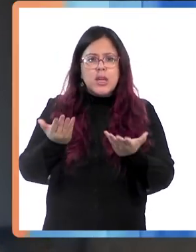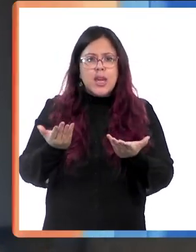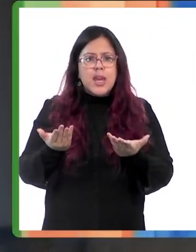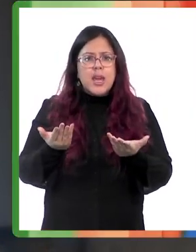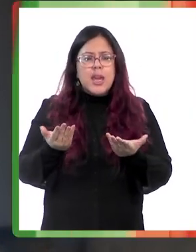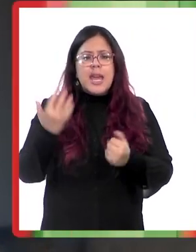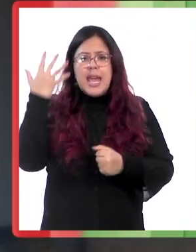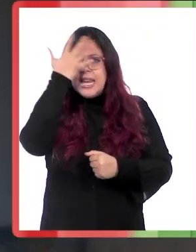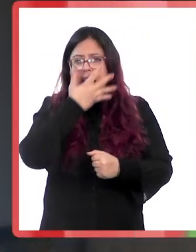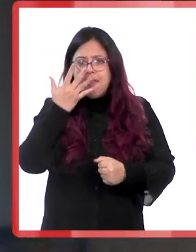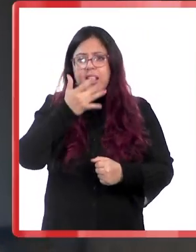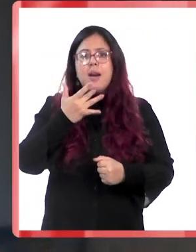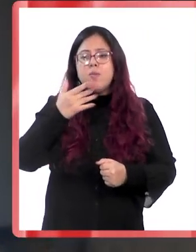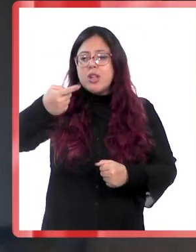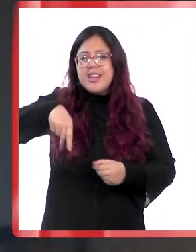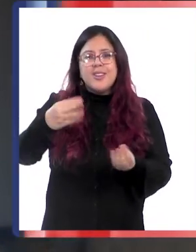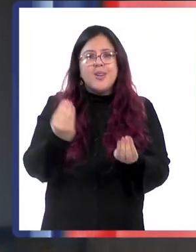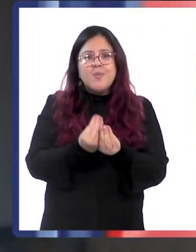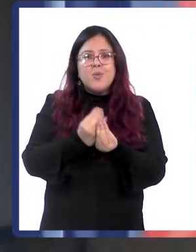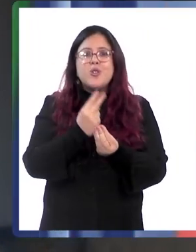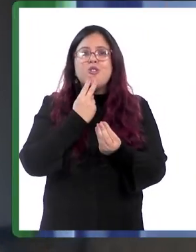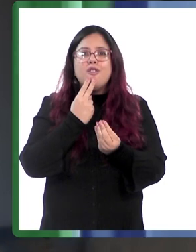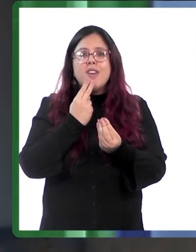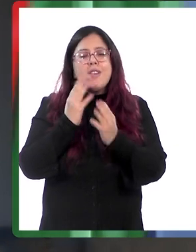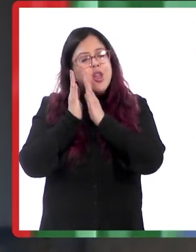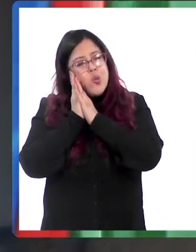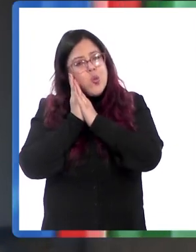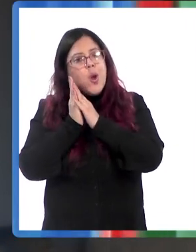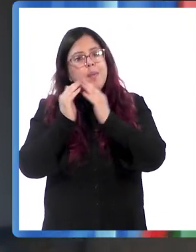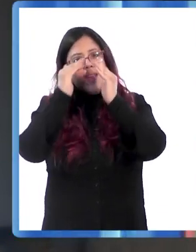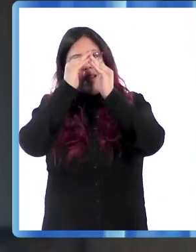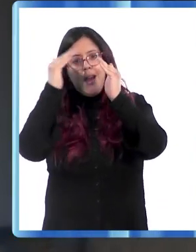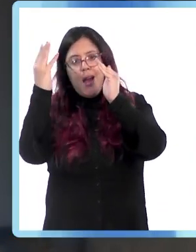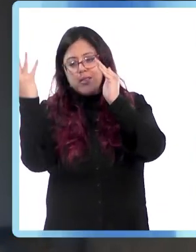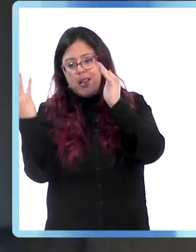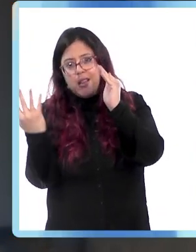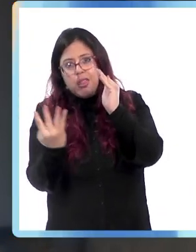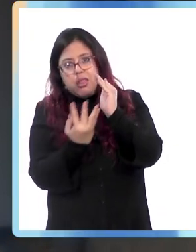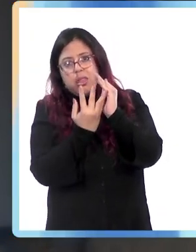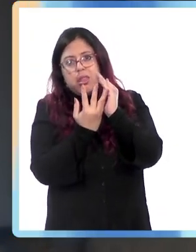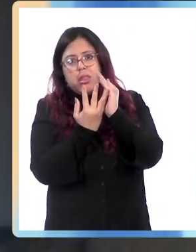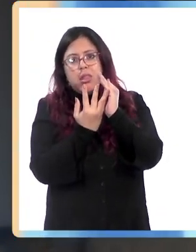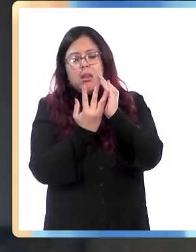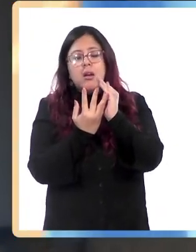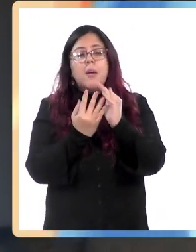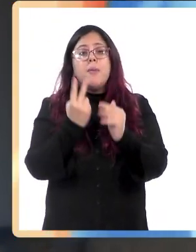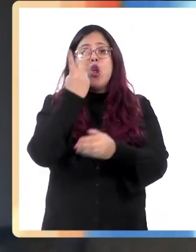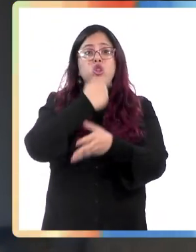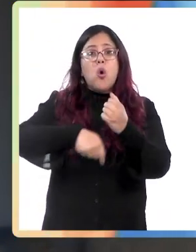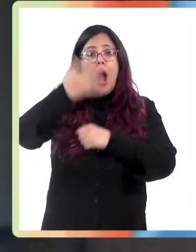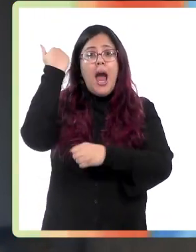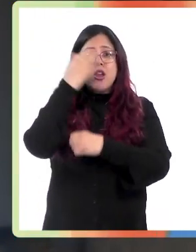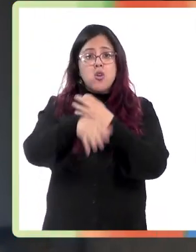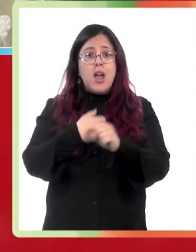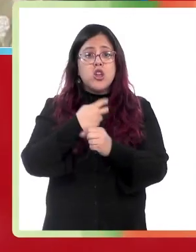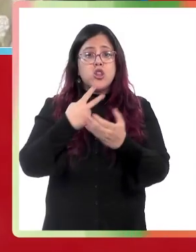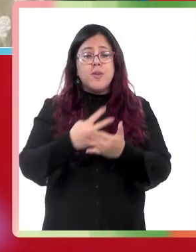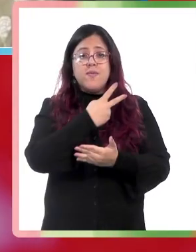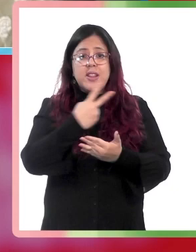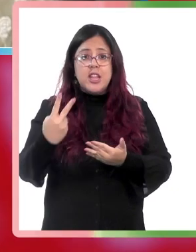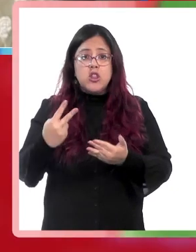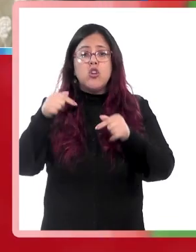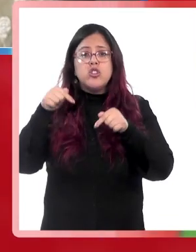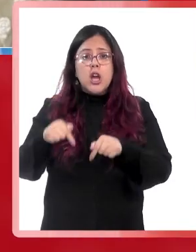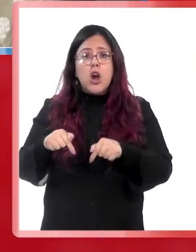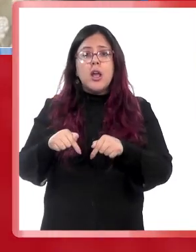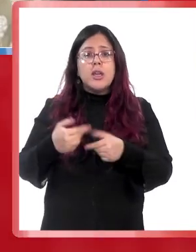es porque viven más en condiciones de hacinamiento, duermen todos juntos, ¿te fijas? Pero lo que ocurrió hace 2 años, en el 2022, y